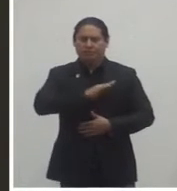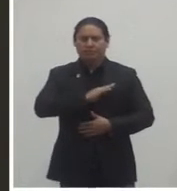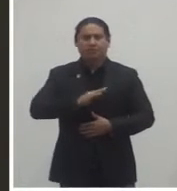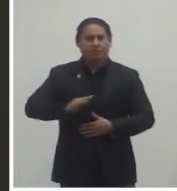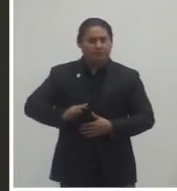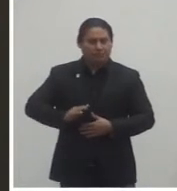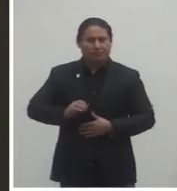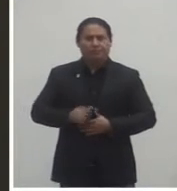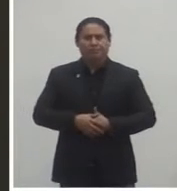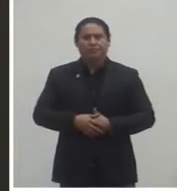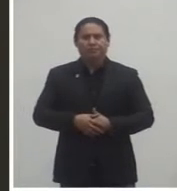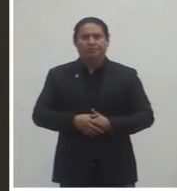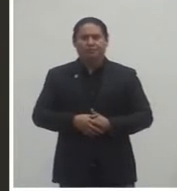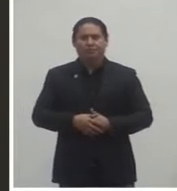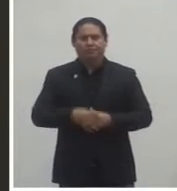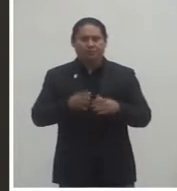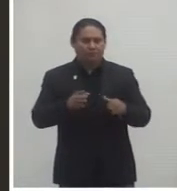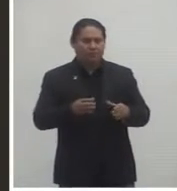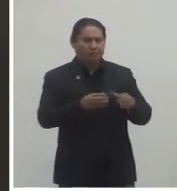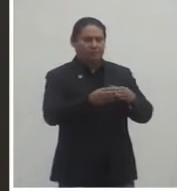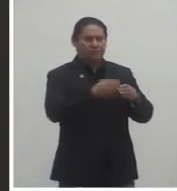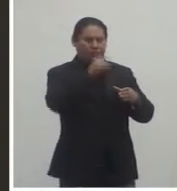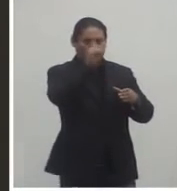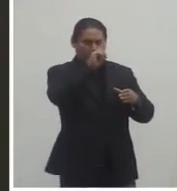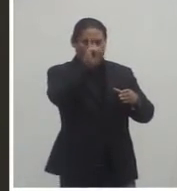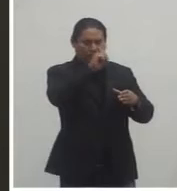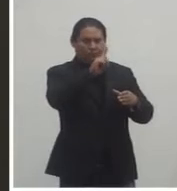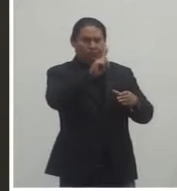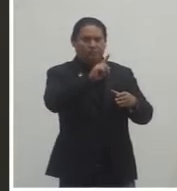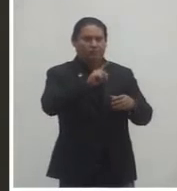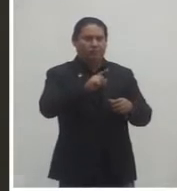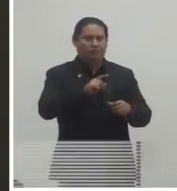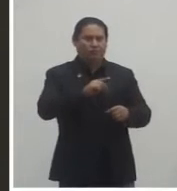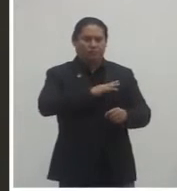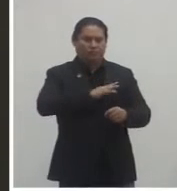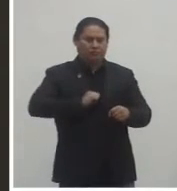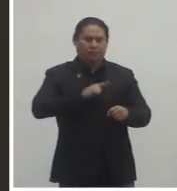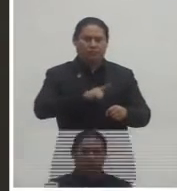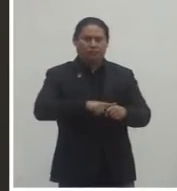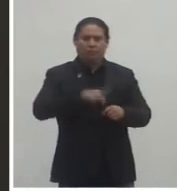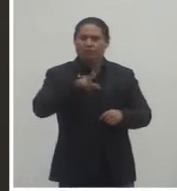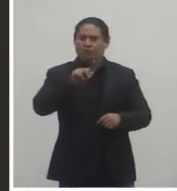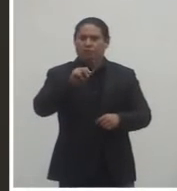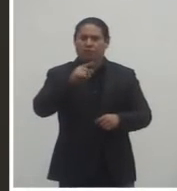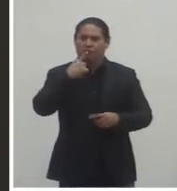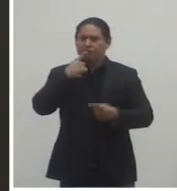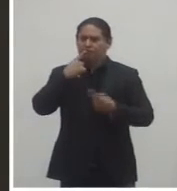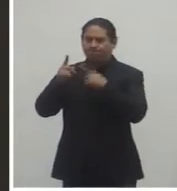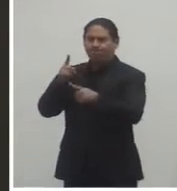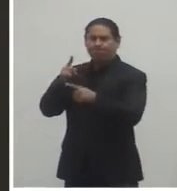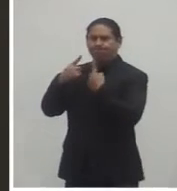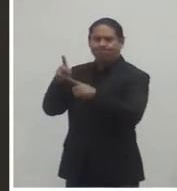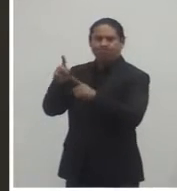municipios que se integraron consejo, no tenemos ese reclamo.